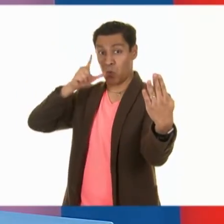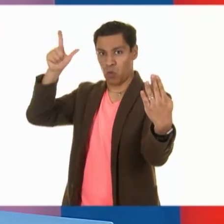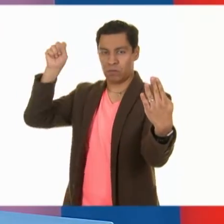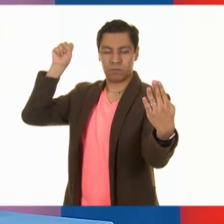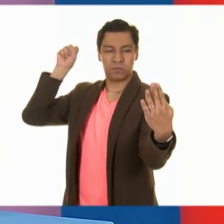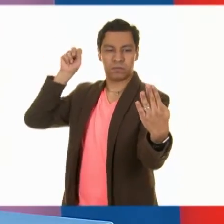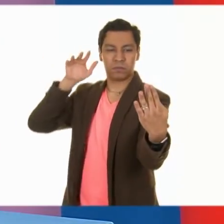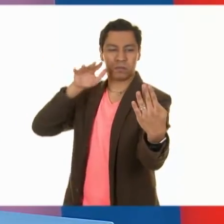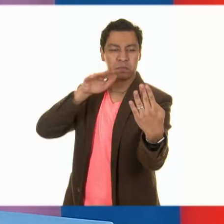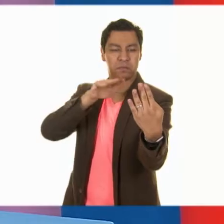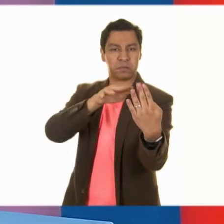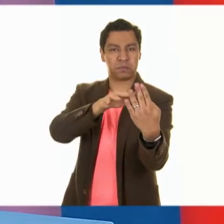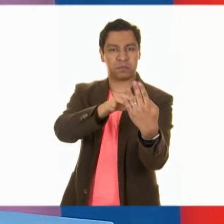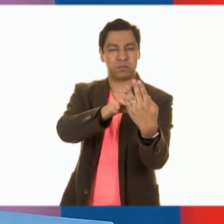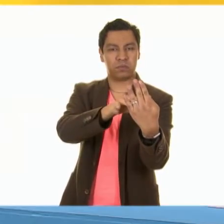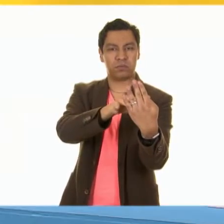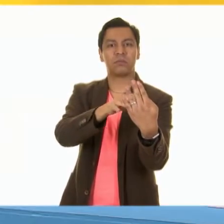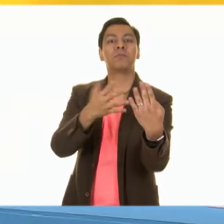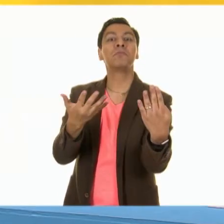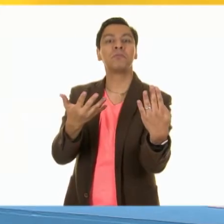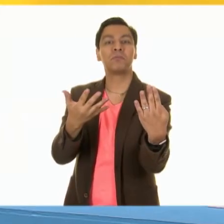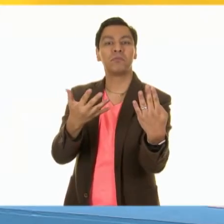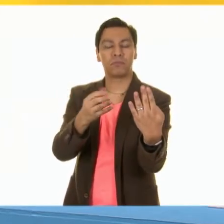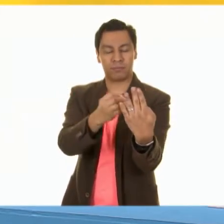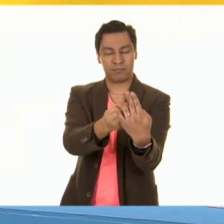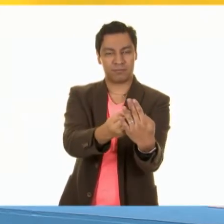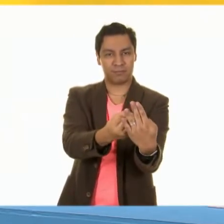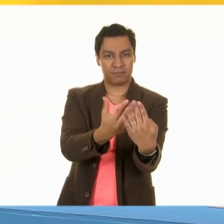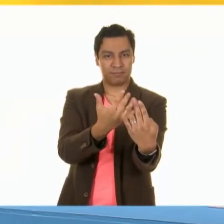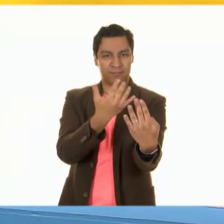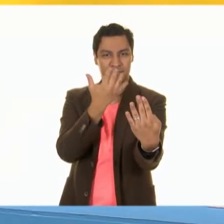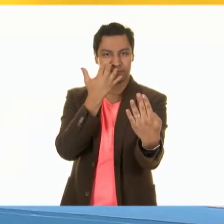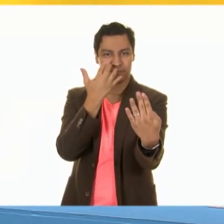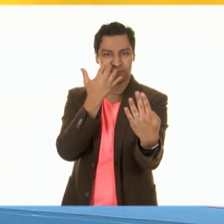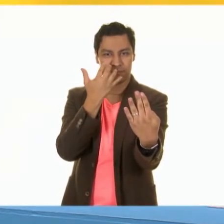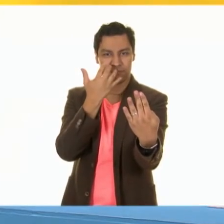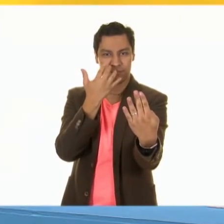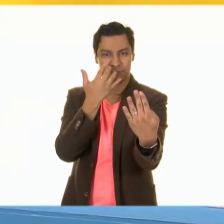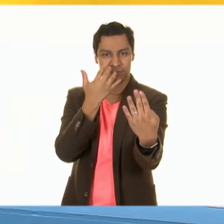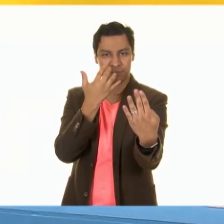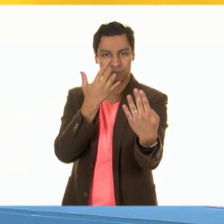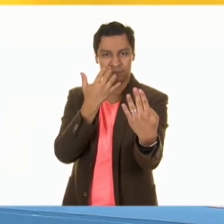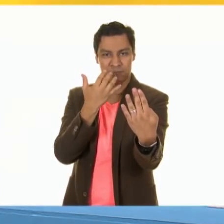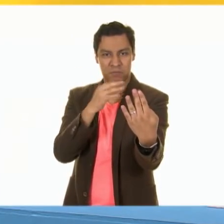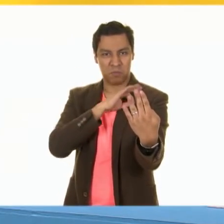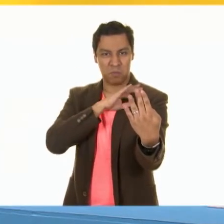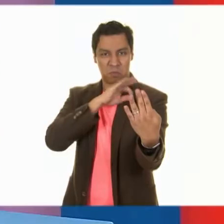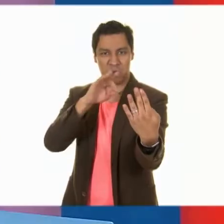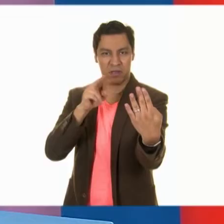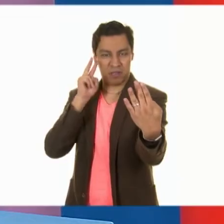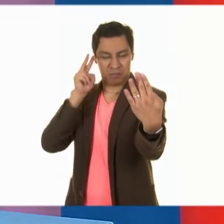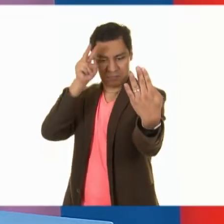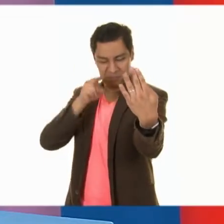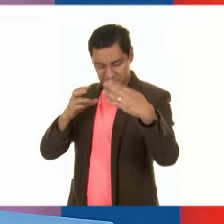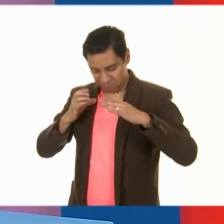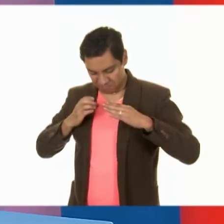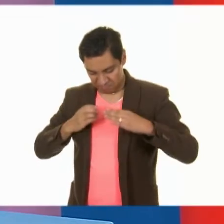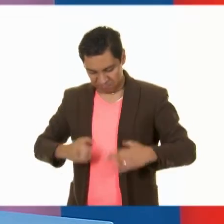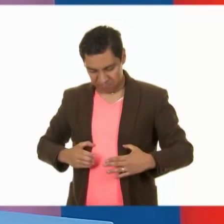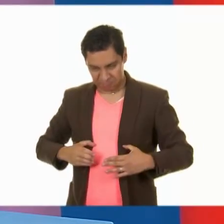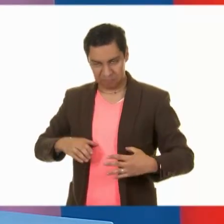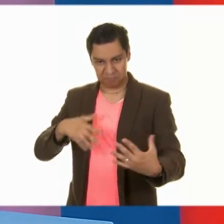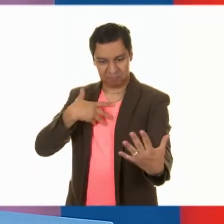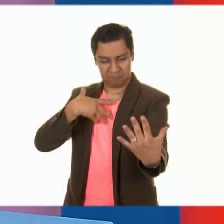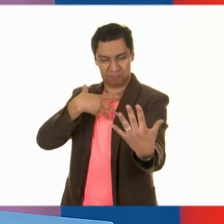que los fotones se dispersen. Y por eso podemos ver nuestro reflejo en el espejo, ¿no? Sí, porque